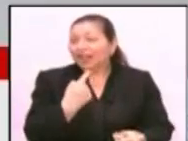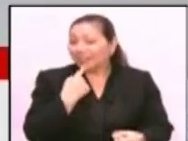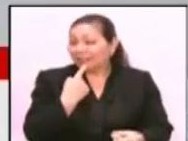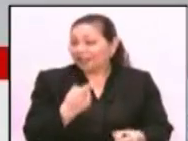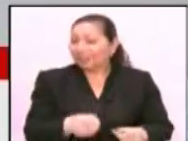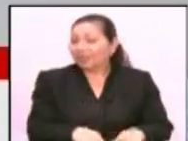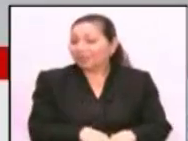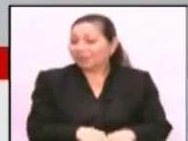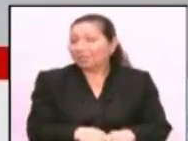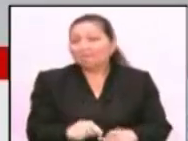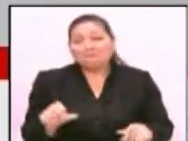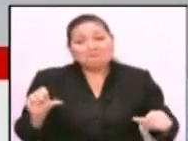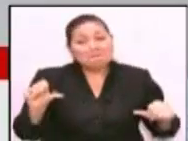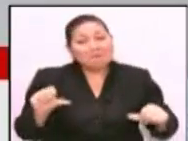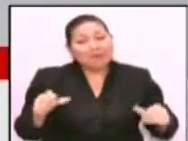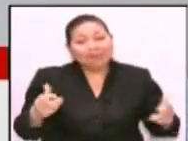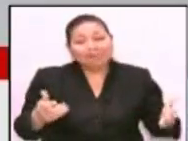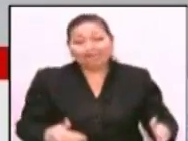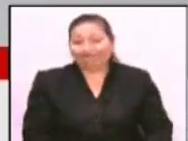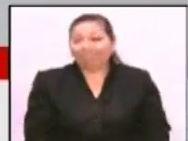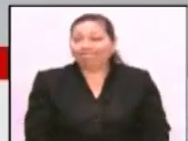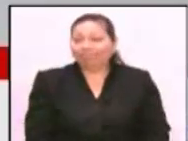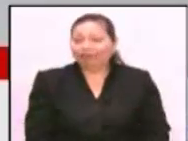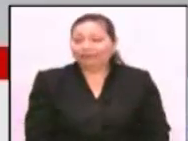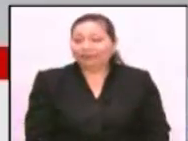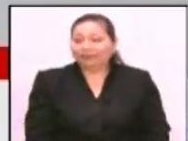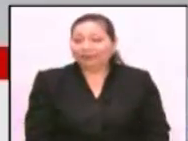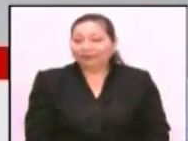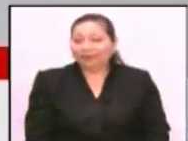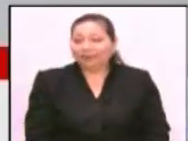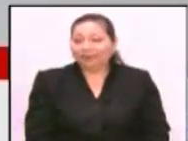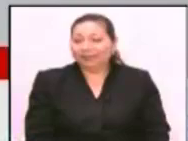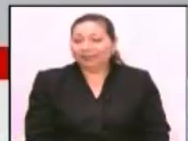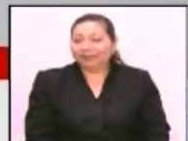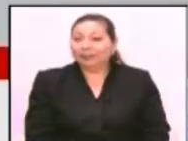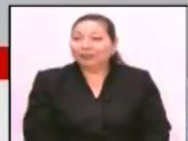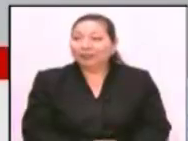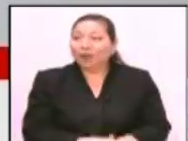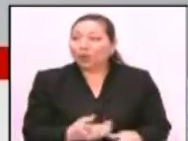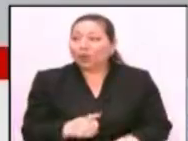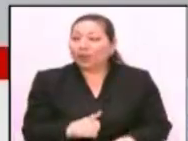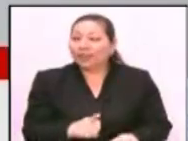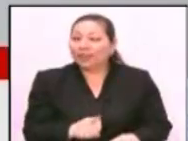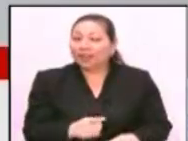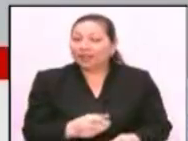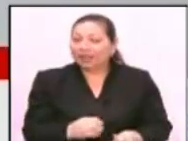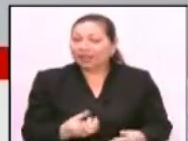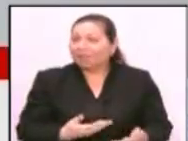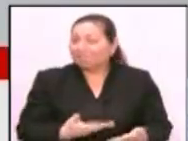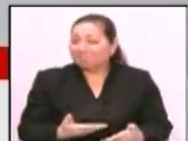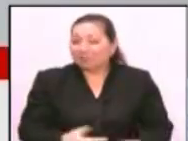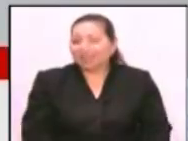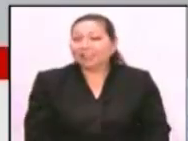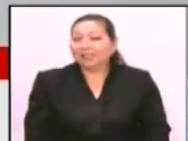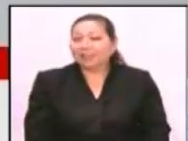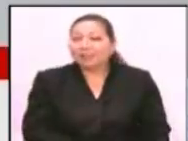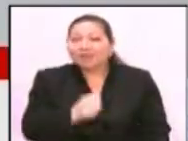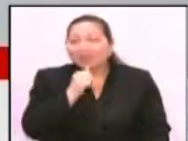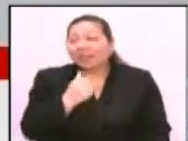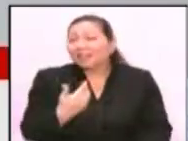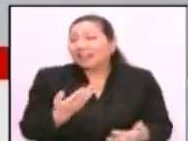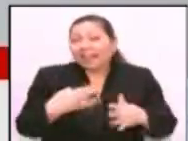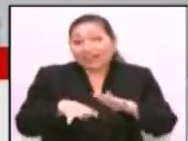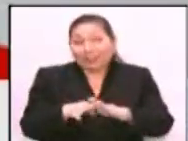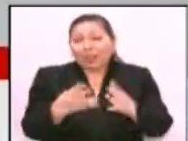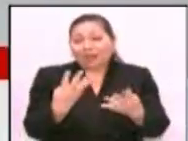señalado, también elementos perversos, ¿no? Y entonces eso es algo que podría ser delicado, sobre todo cuando hablamos de penales y de gente que está privada de libertad,